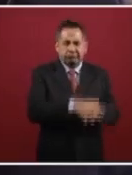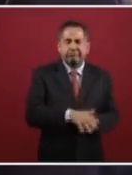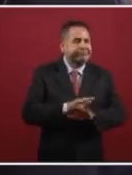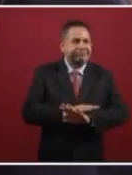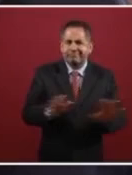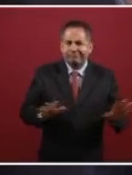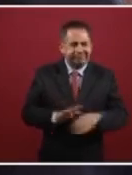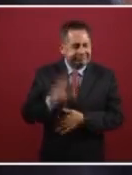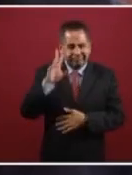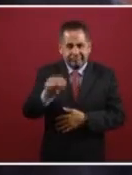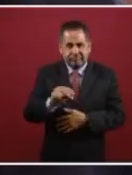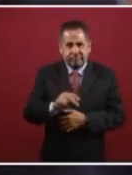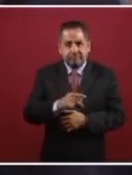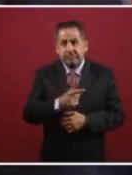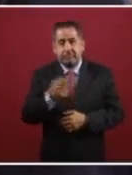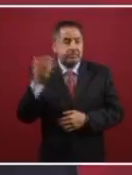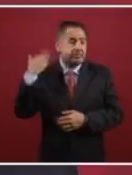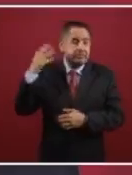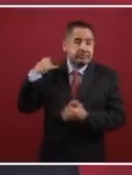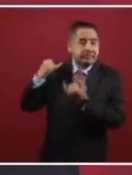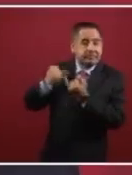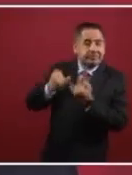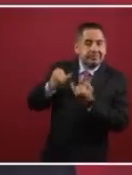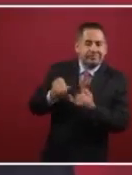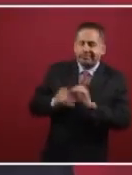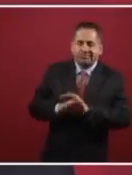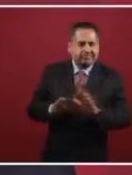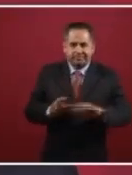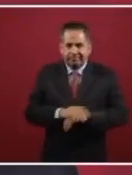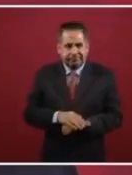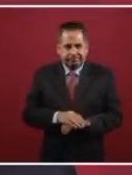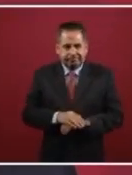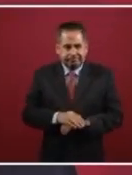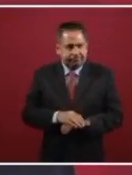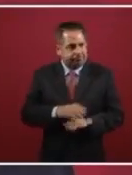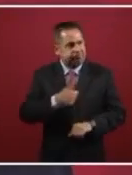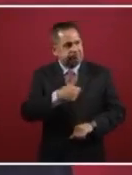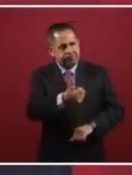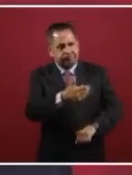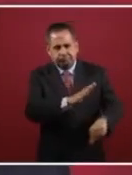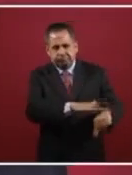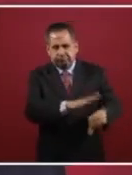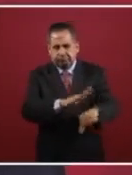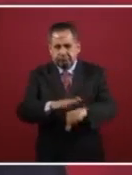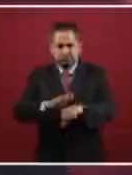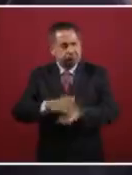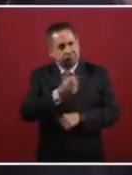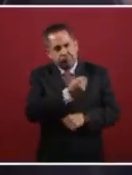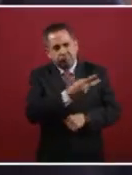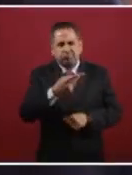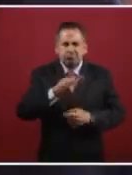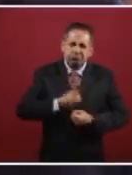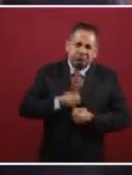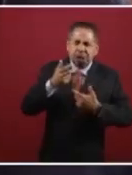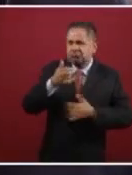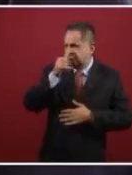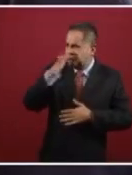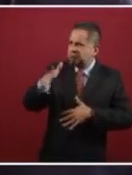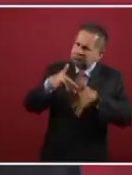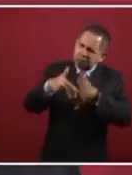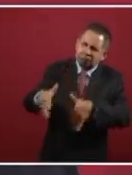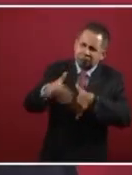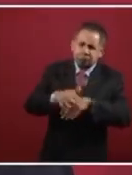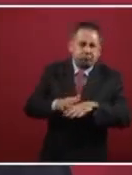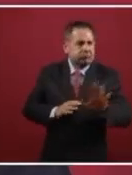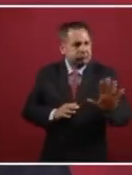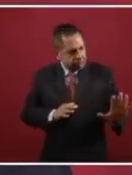somos iguales. Hago un llamado a quienes expresan, se manifiestan, protestan,